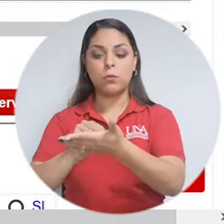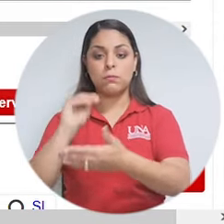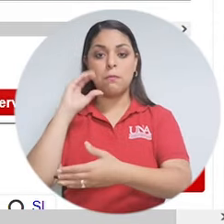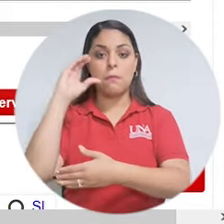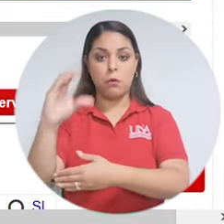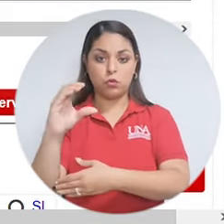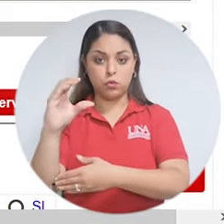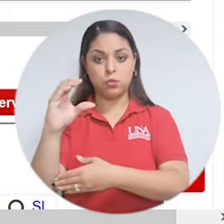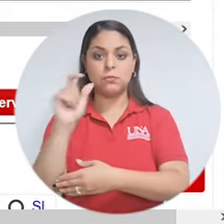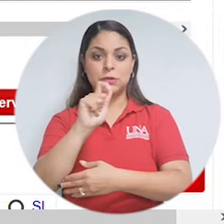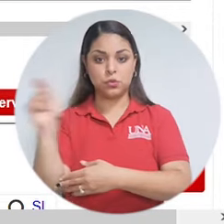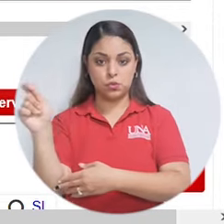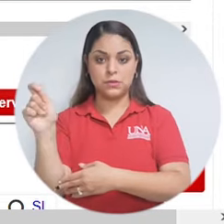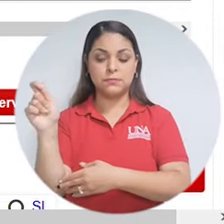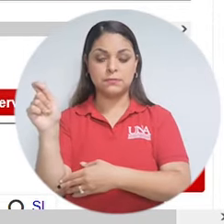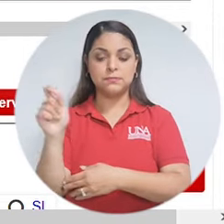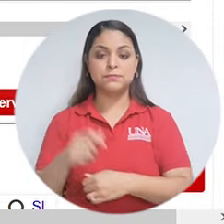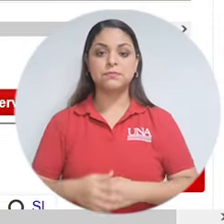corresponda.